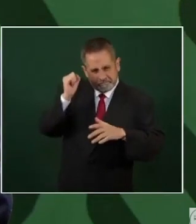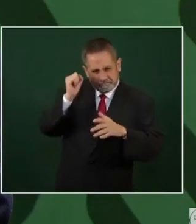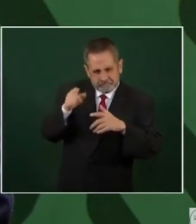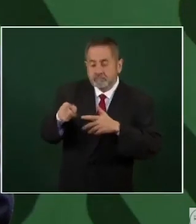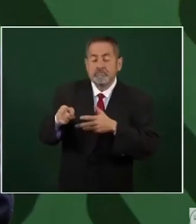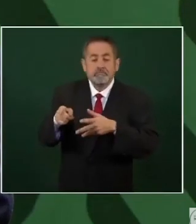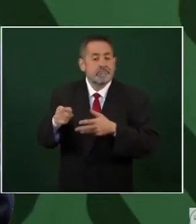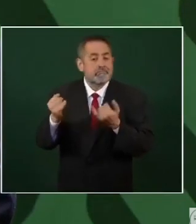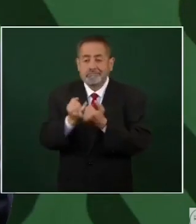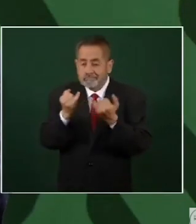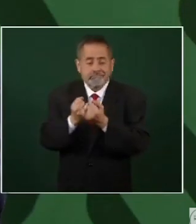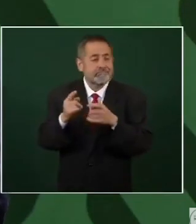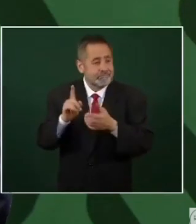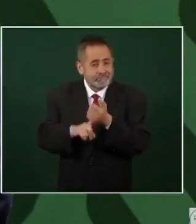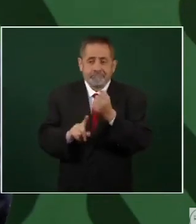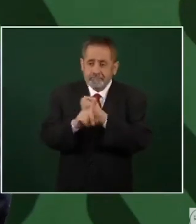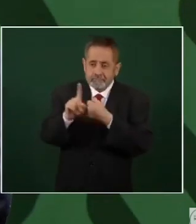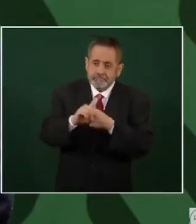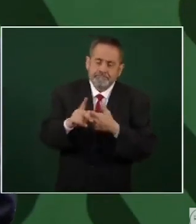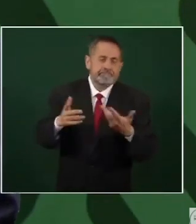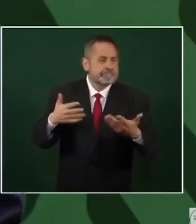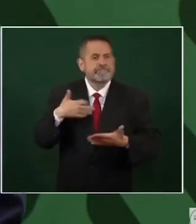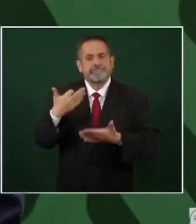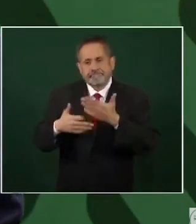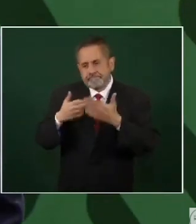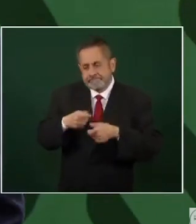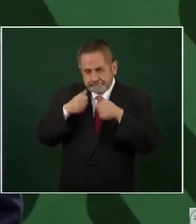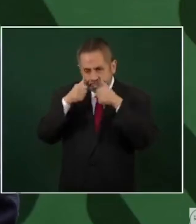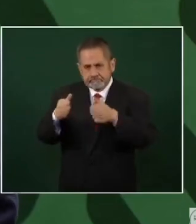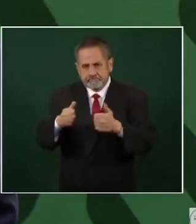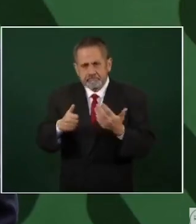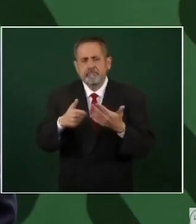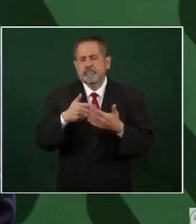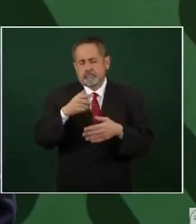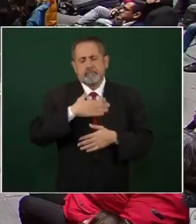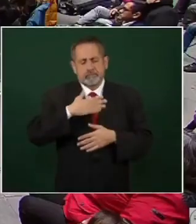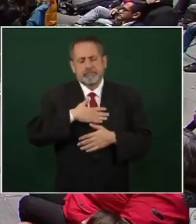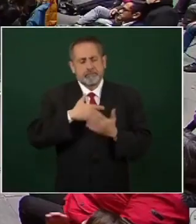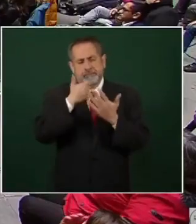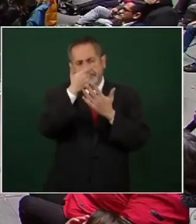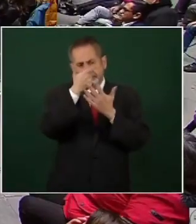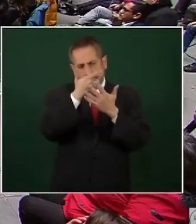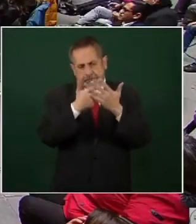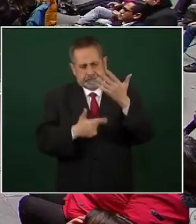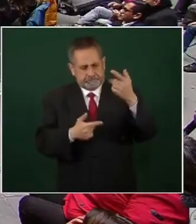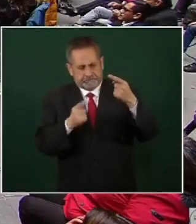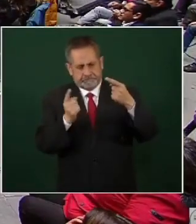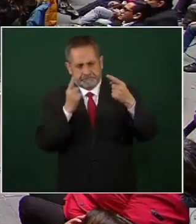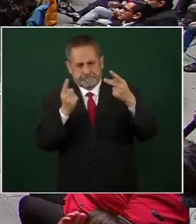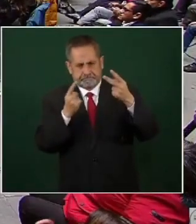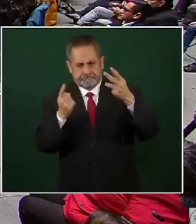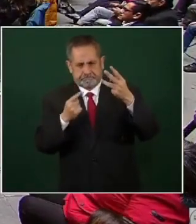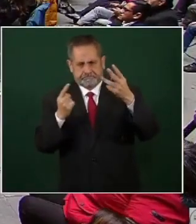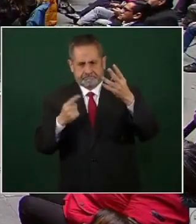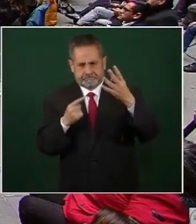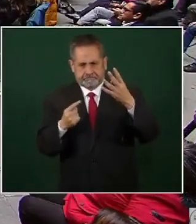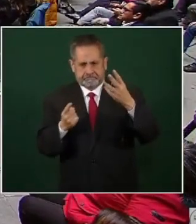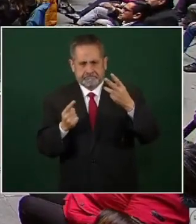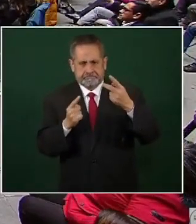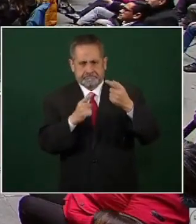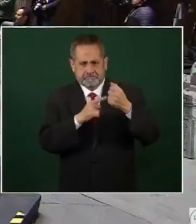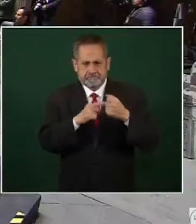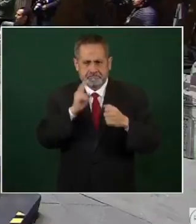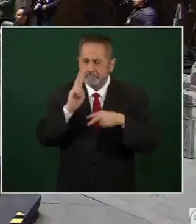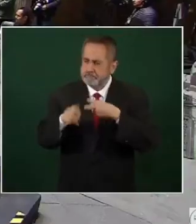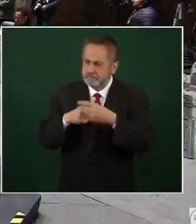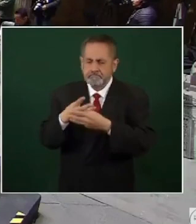Sí, igual. Tenemos una lista y vamos a ir resolviendo. Ok, señor